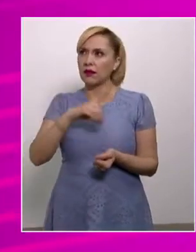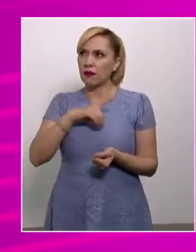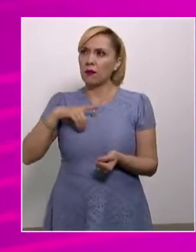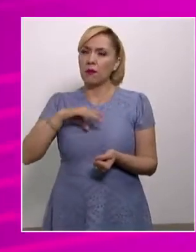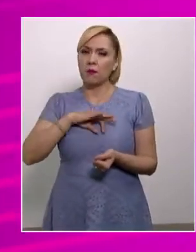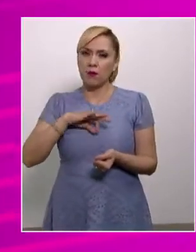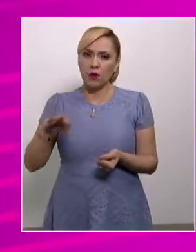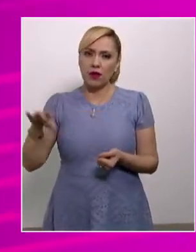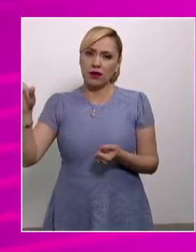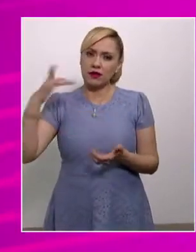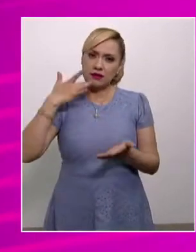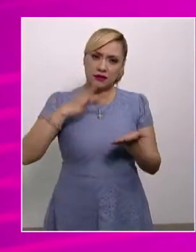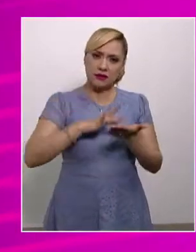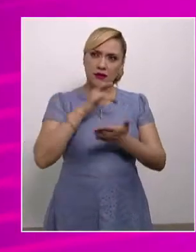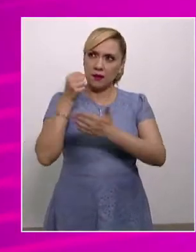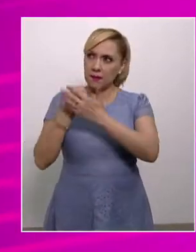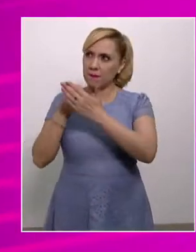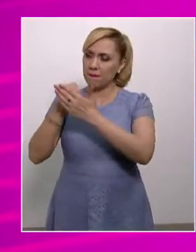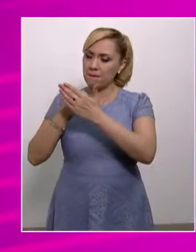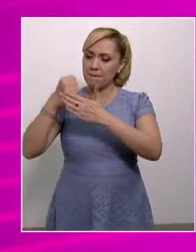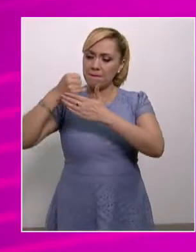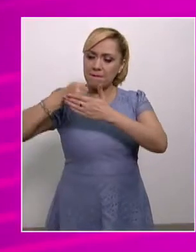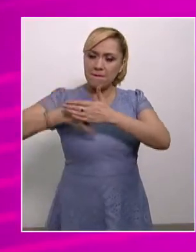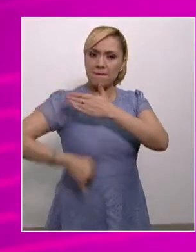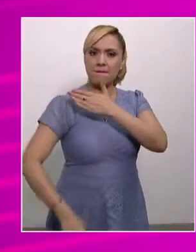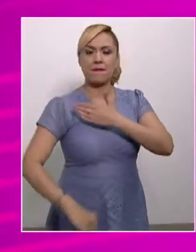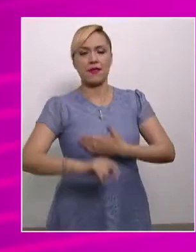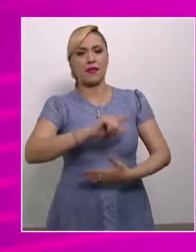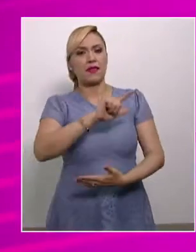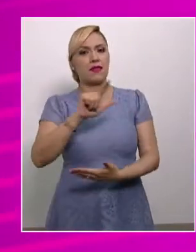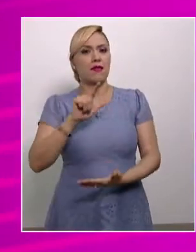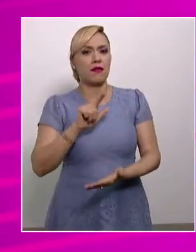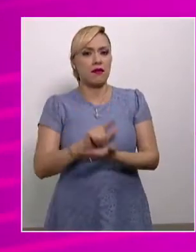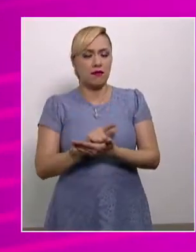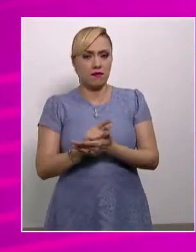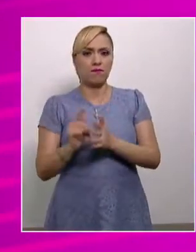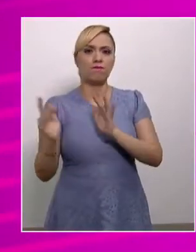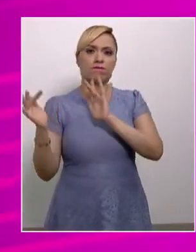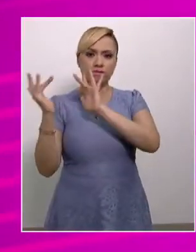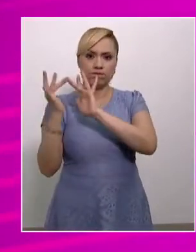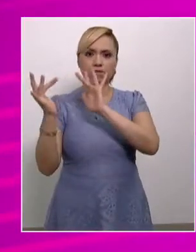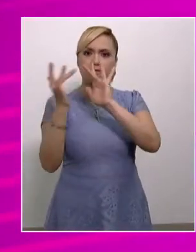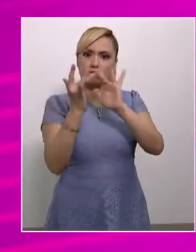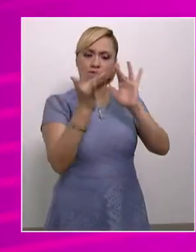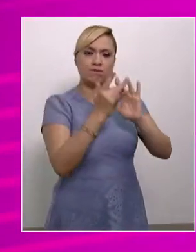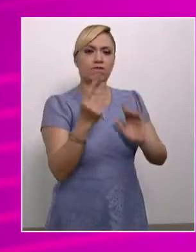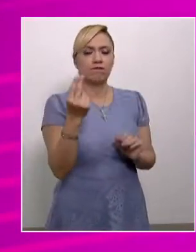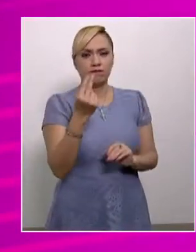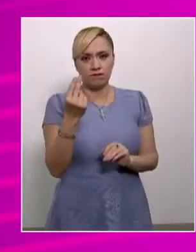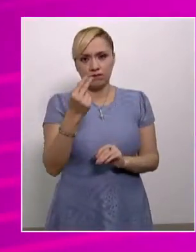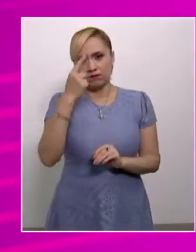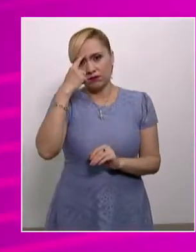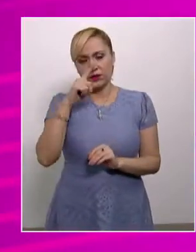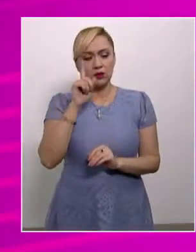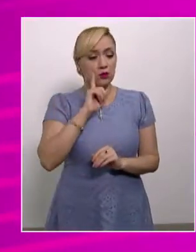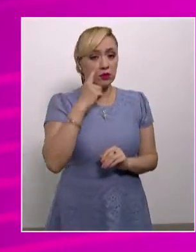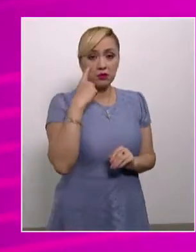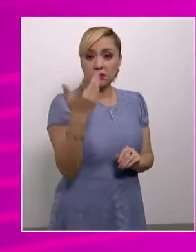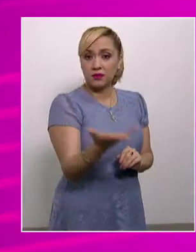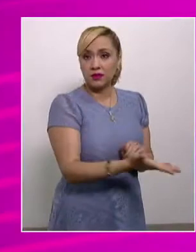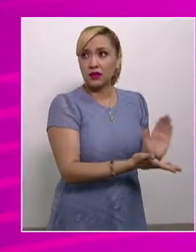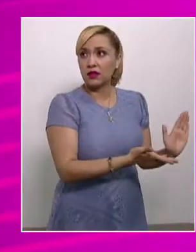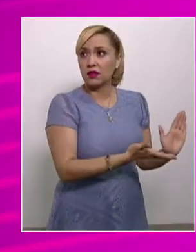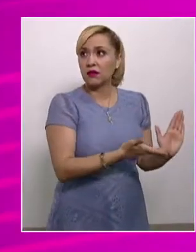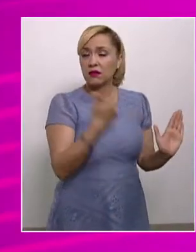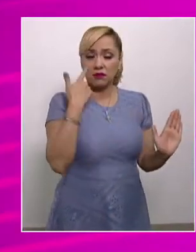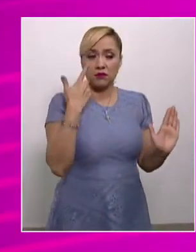fondo. Sí nos gusta poder tener contacto con todas estas situaciones que las mujeres están viviendo